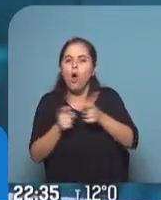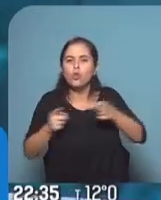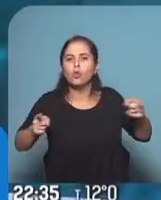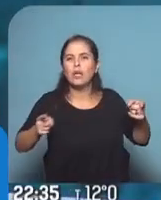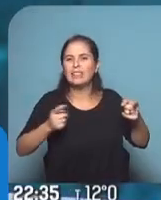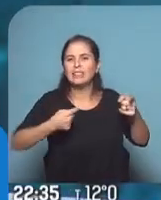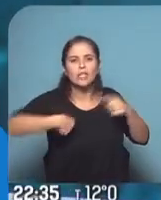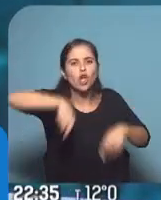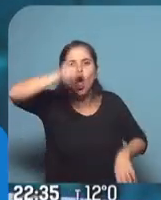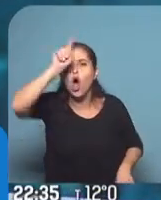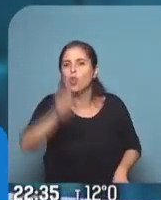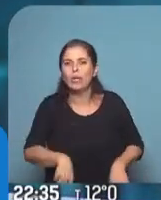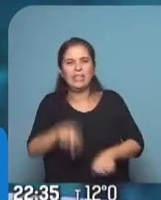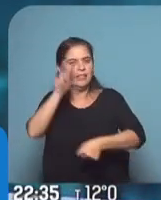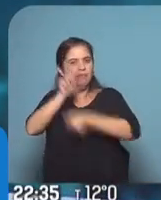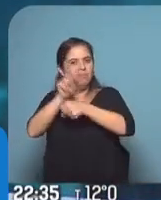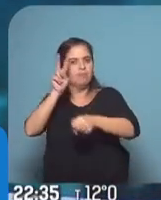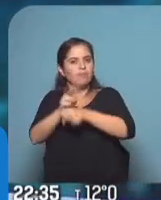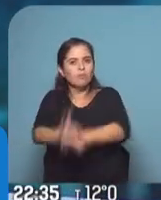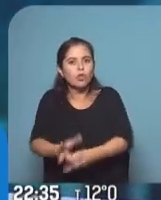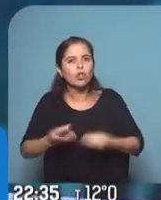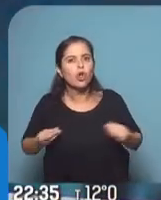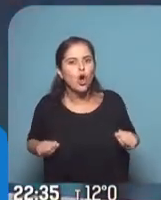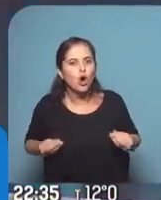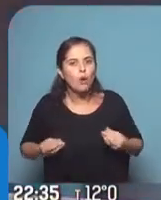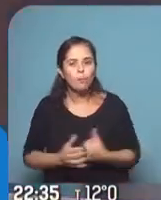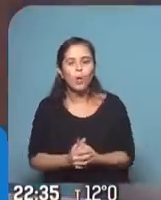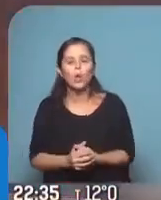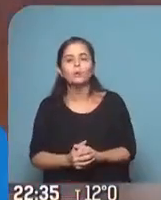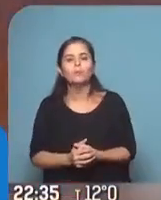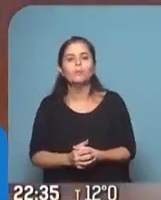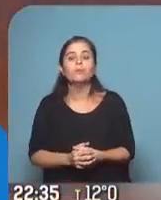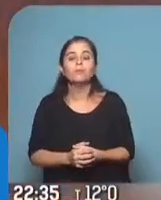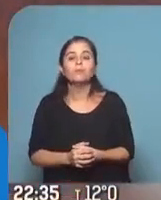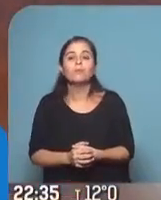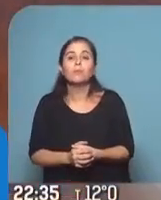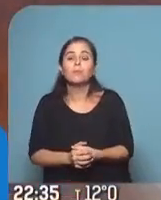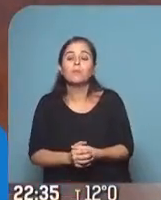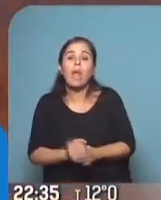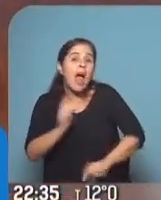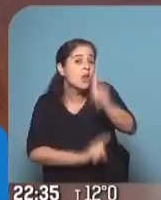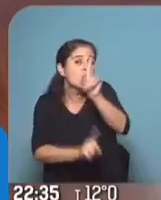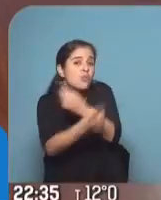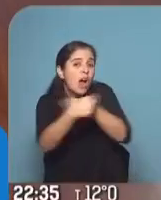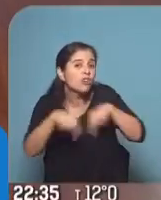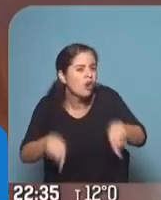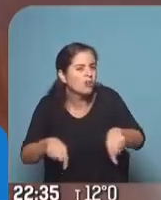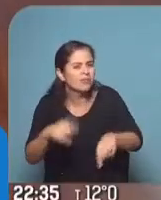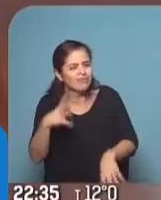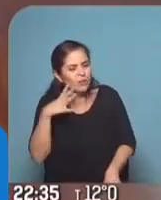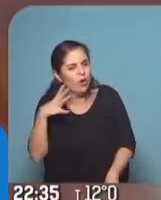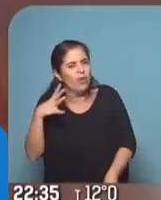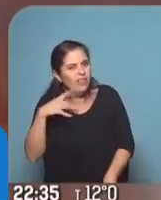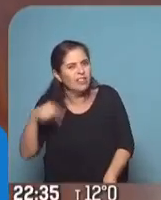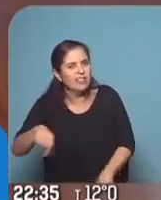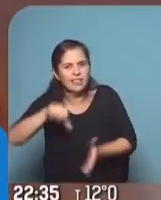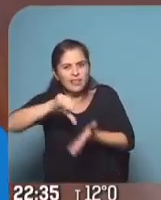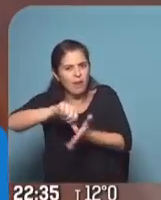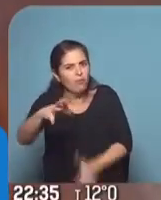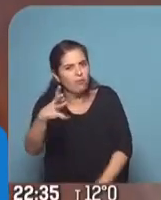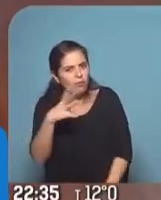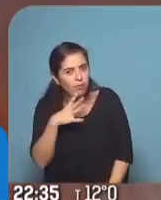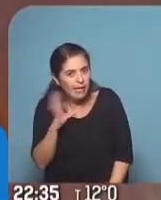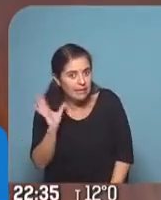eso no se hace por un sistema, un software libre, ni mucho menos. Entonces hay ciertas cosas que le faltan, pero eso no significa que con